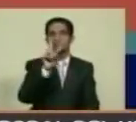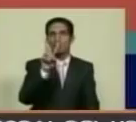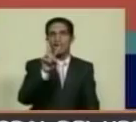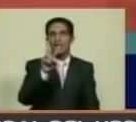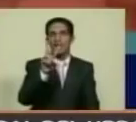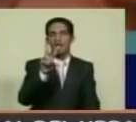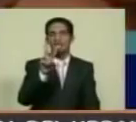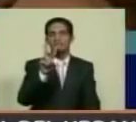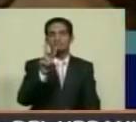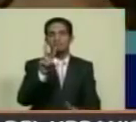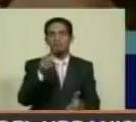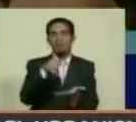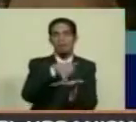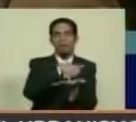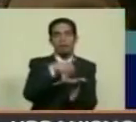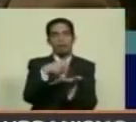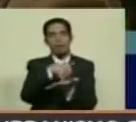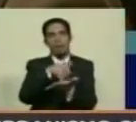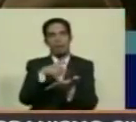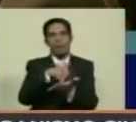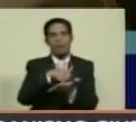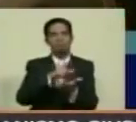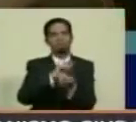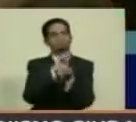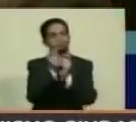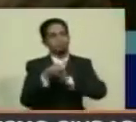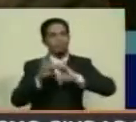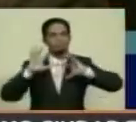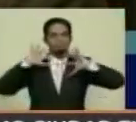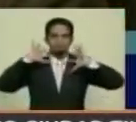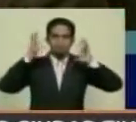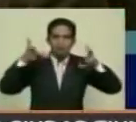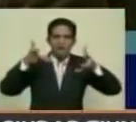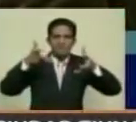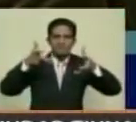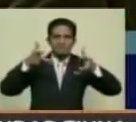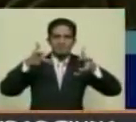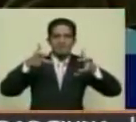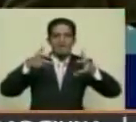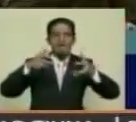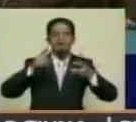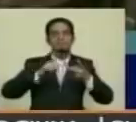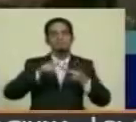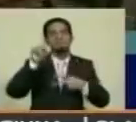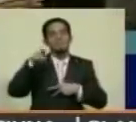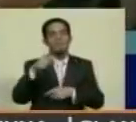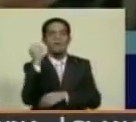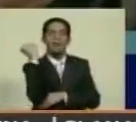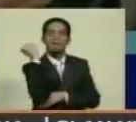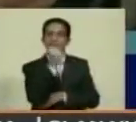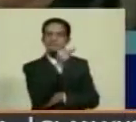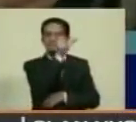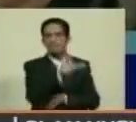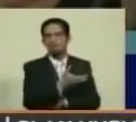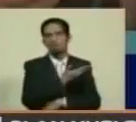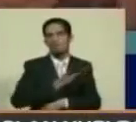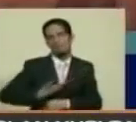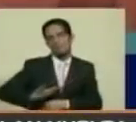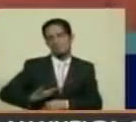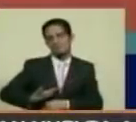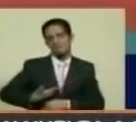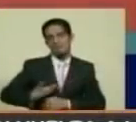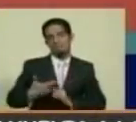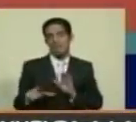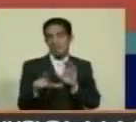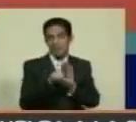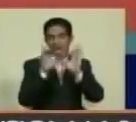desestabilización, en la violencia, que era el fin último, además del asesinato del presidente constitucional de la